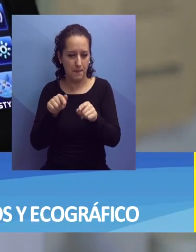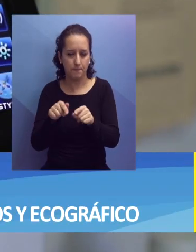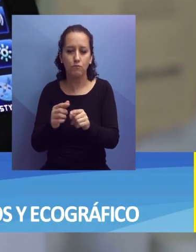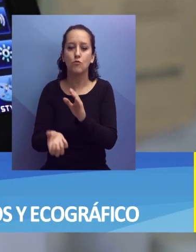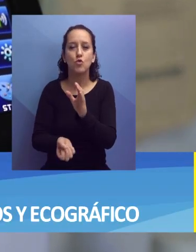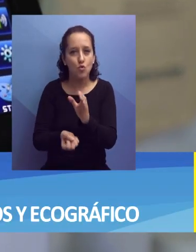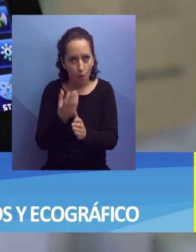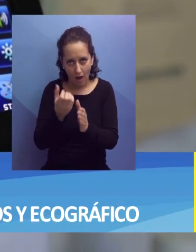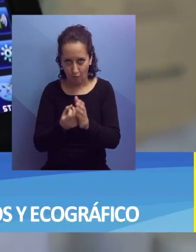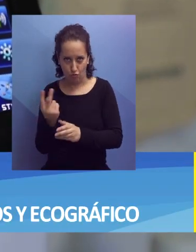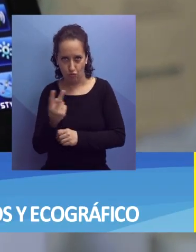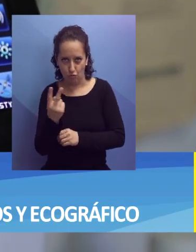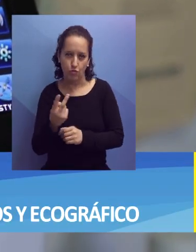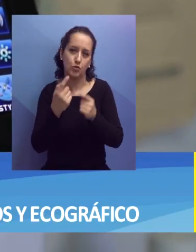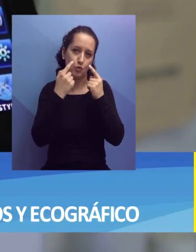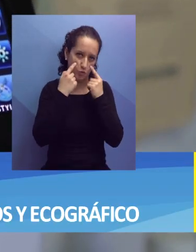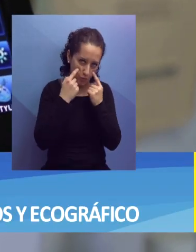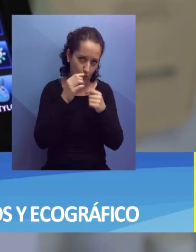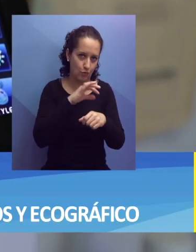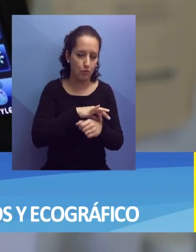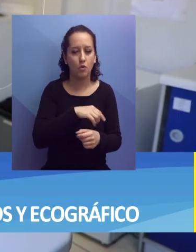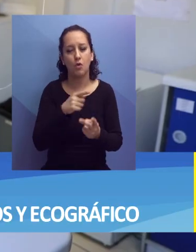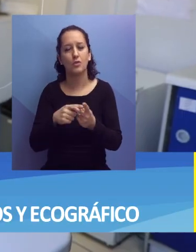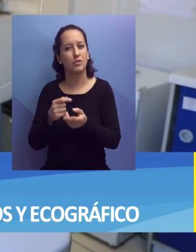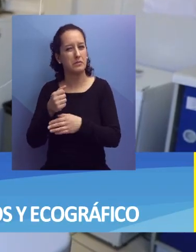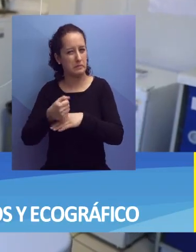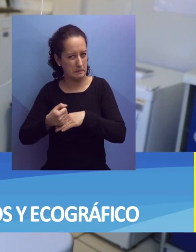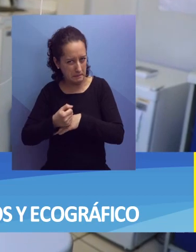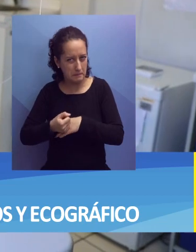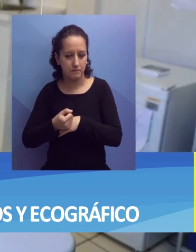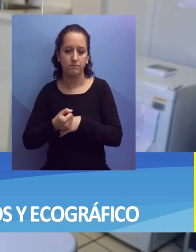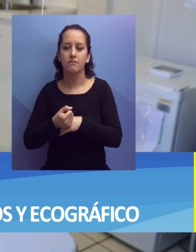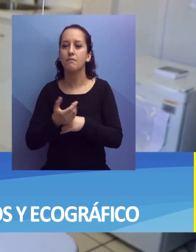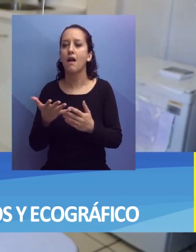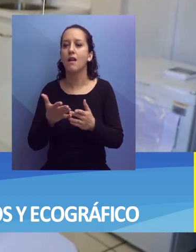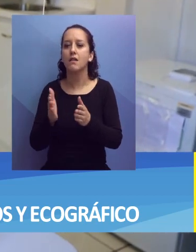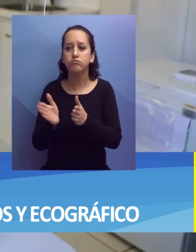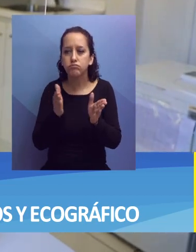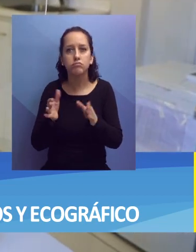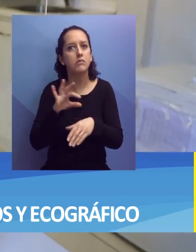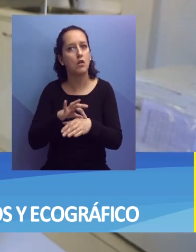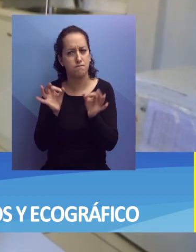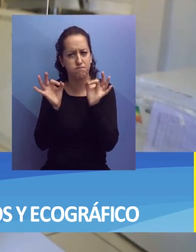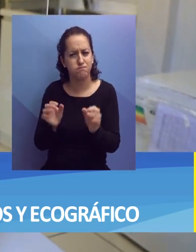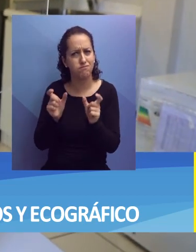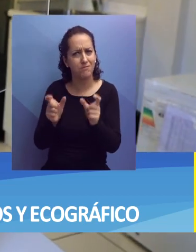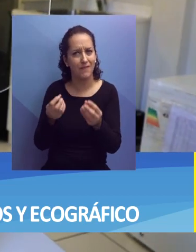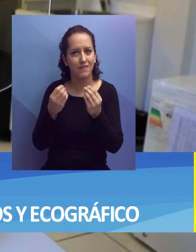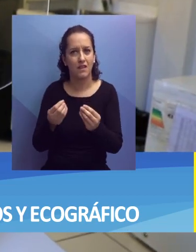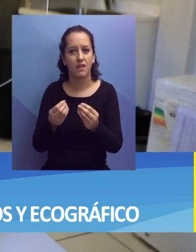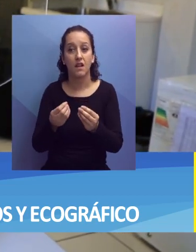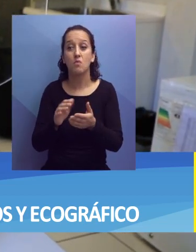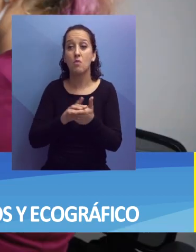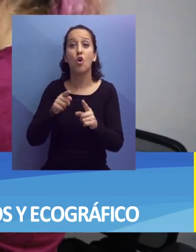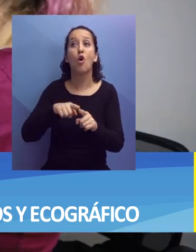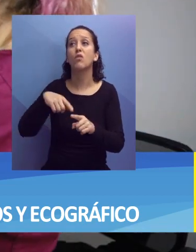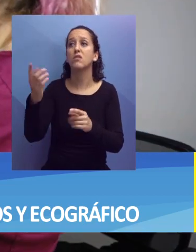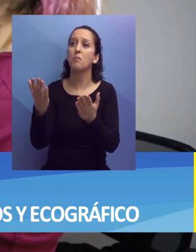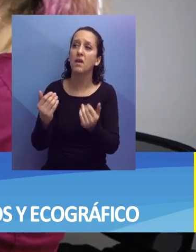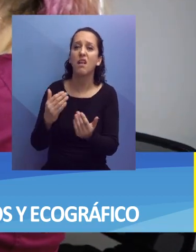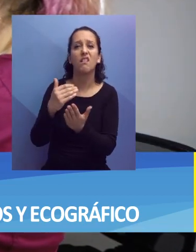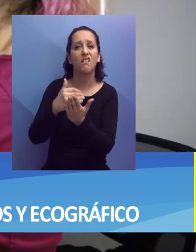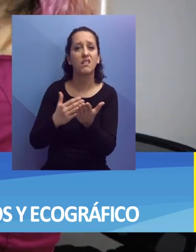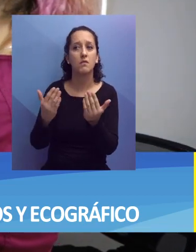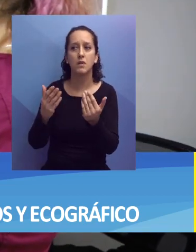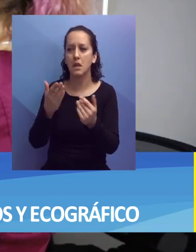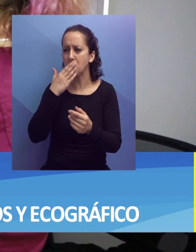ya cuenta con nuevos equipos de oftalmología y ecografía, lo que fueron adquiridos para elevar la calidad de las prestaciones sanitarias y disminuir las